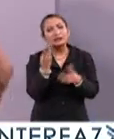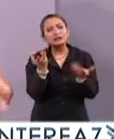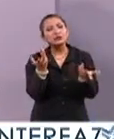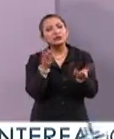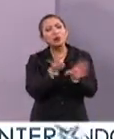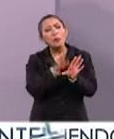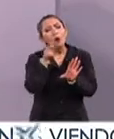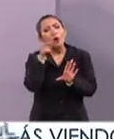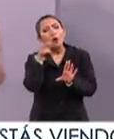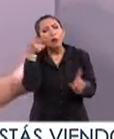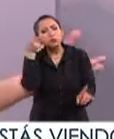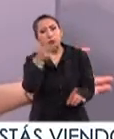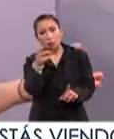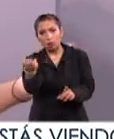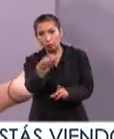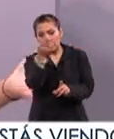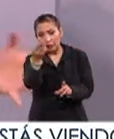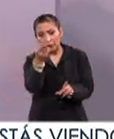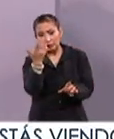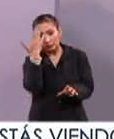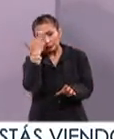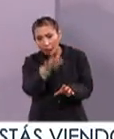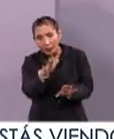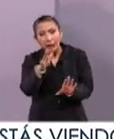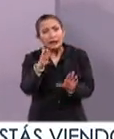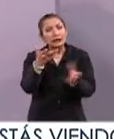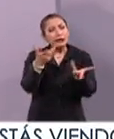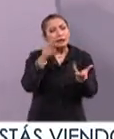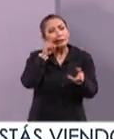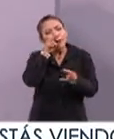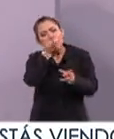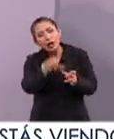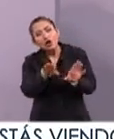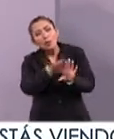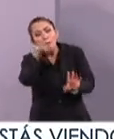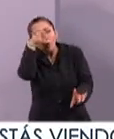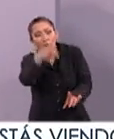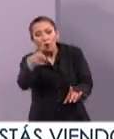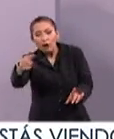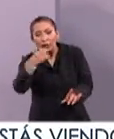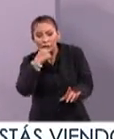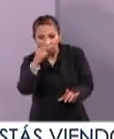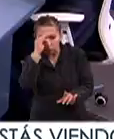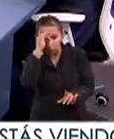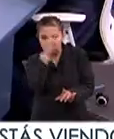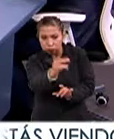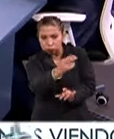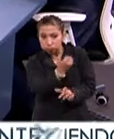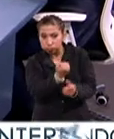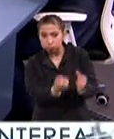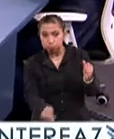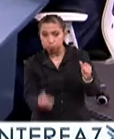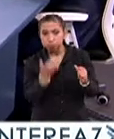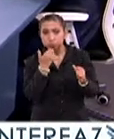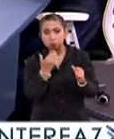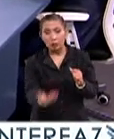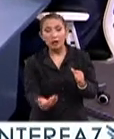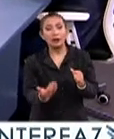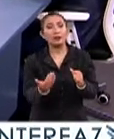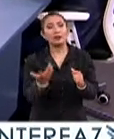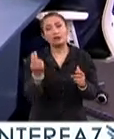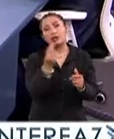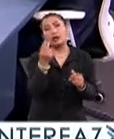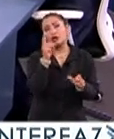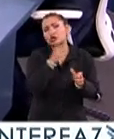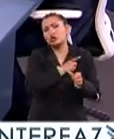cómo detectar, ustedes que lo han vivido y han seguido estos perfiles, cómo detectar a estos chicos que tienen este perfil, que más bien